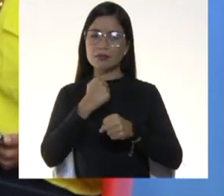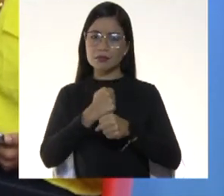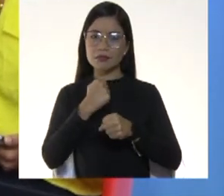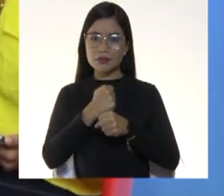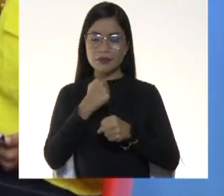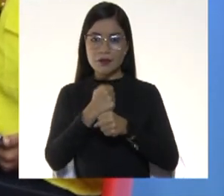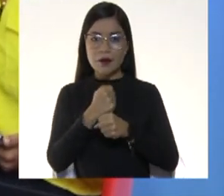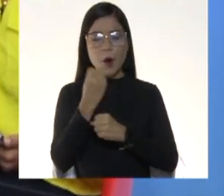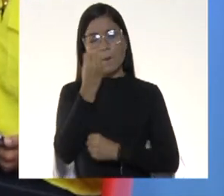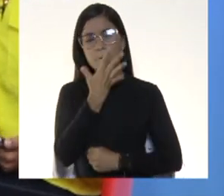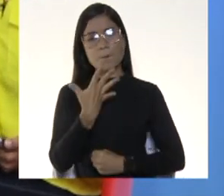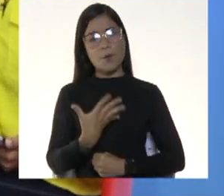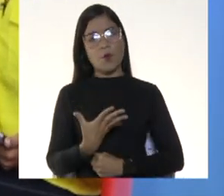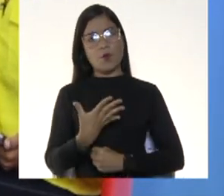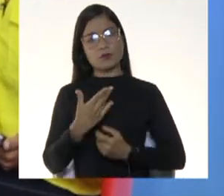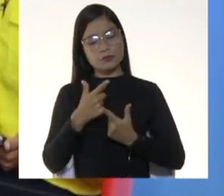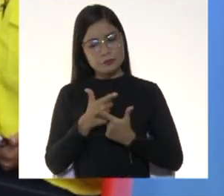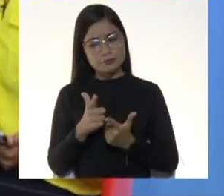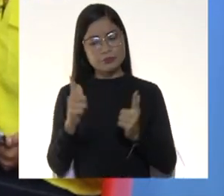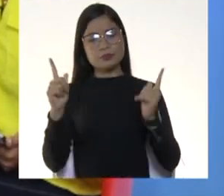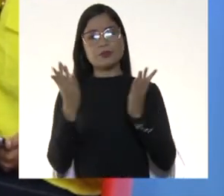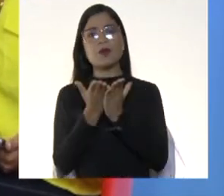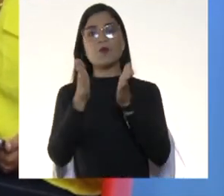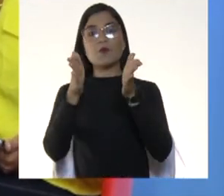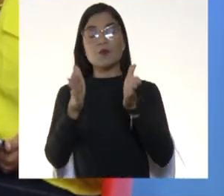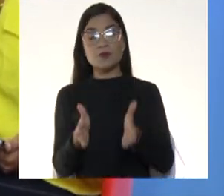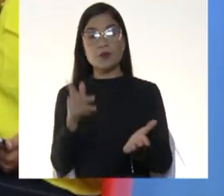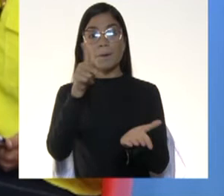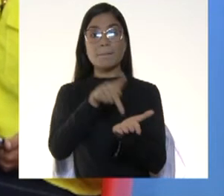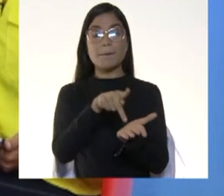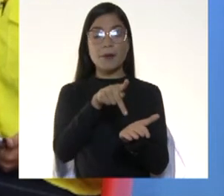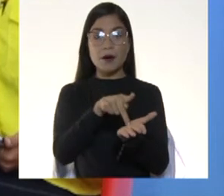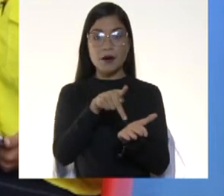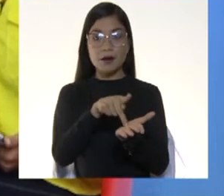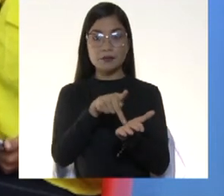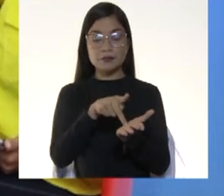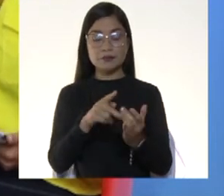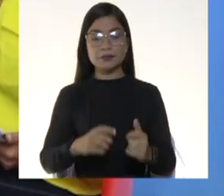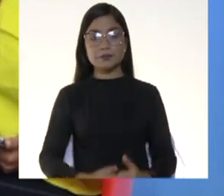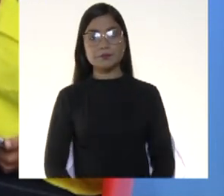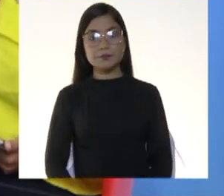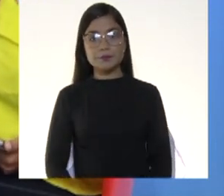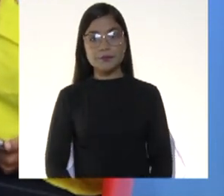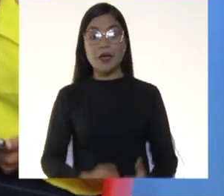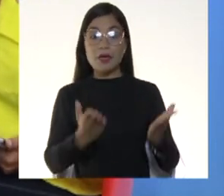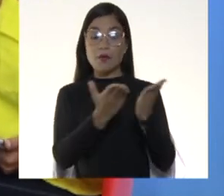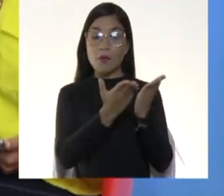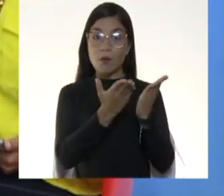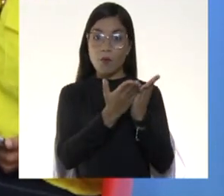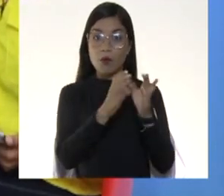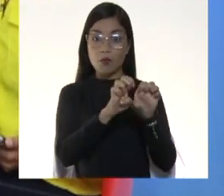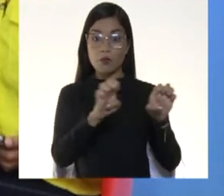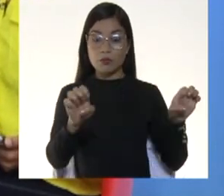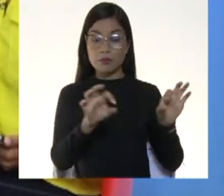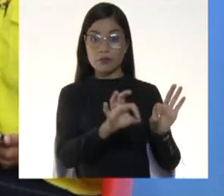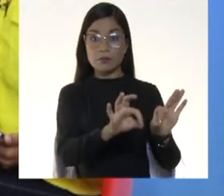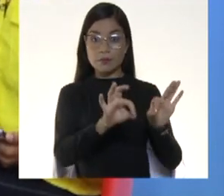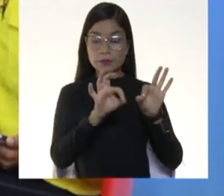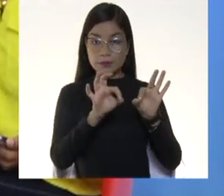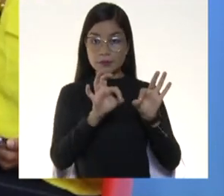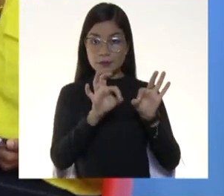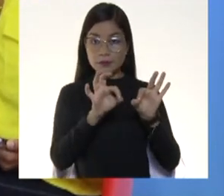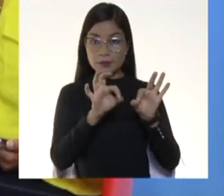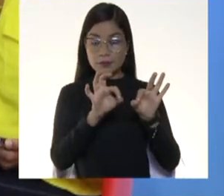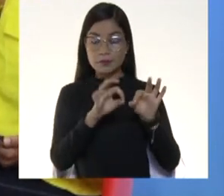nos permite entonces a los estudiantes y participantes tanto de las instituciones educativas de la modalidad,